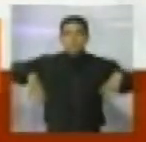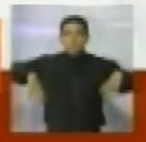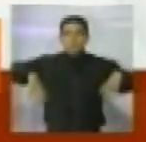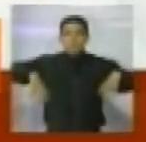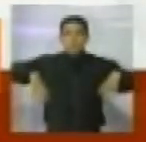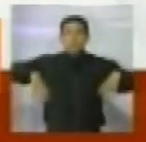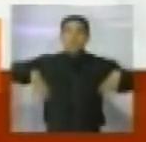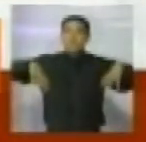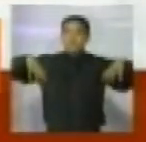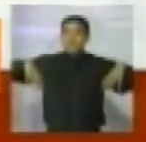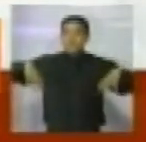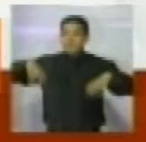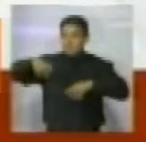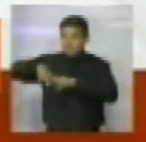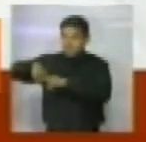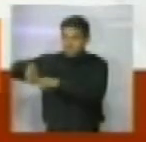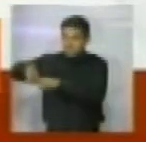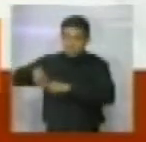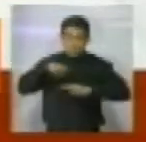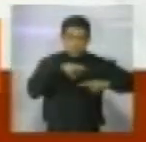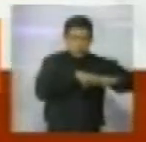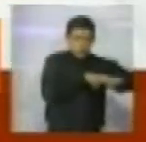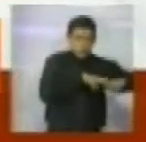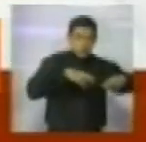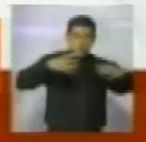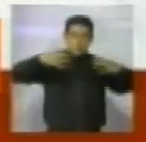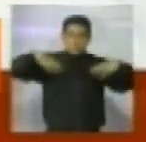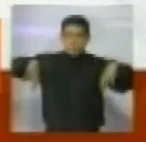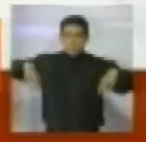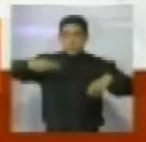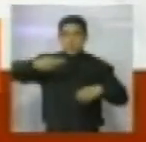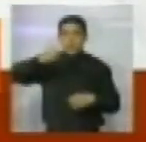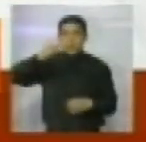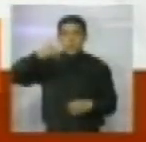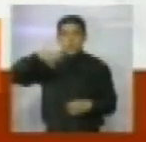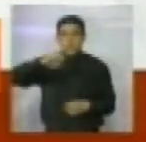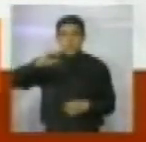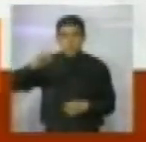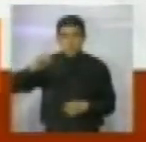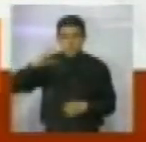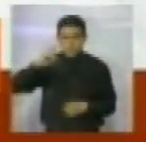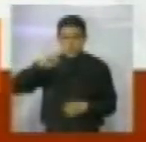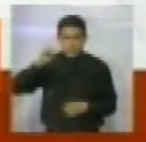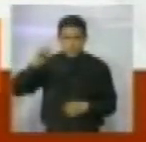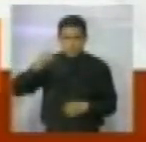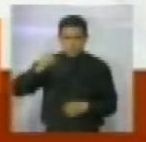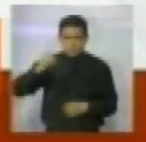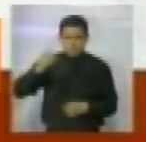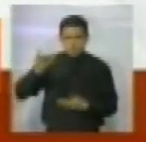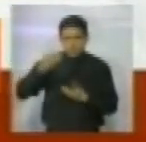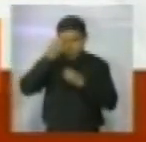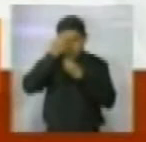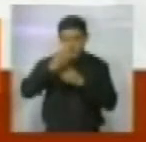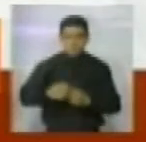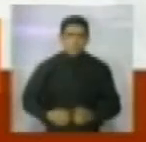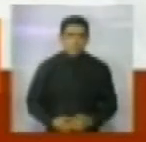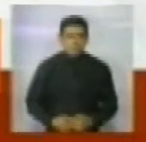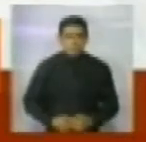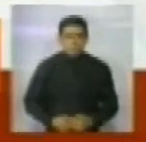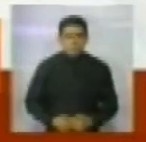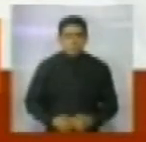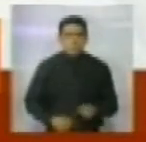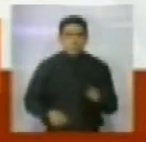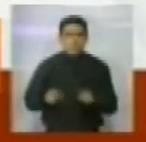legislativo y de la cual también se refirió el legislador Homero Castañer de la bancada de CREO. Javier, hay proyectos que